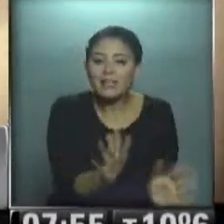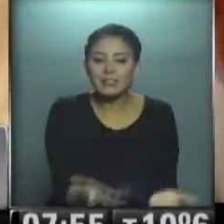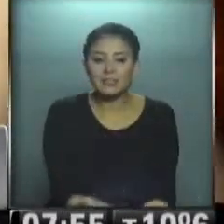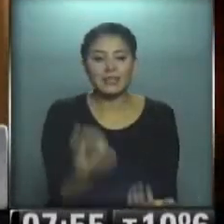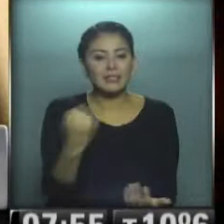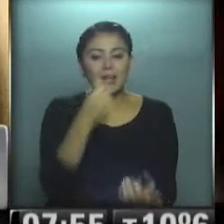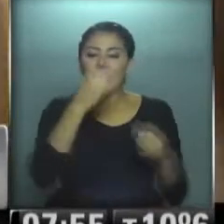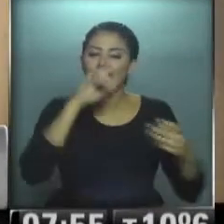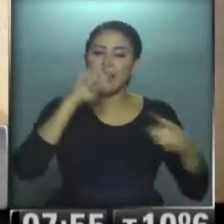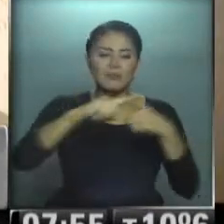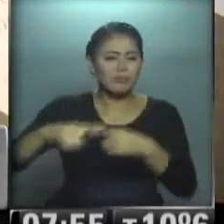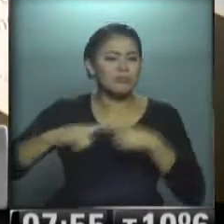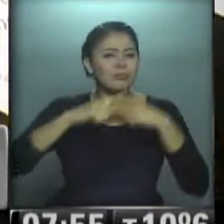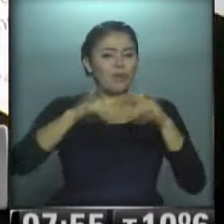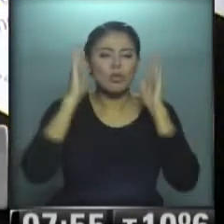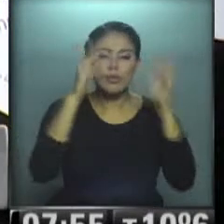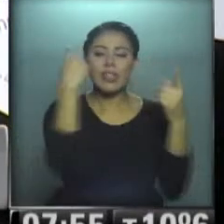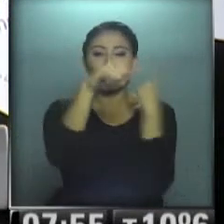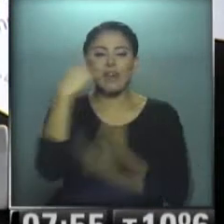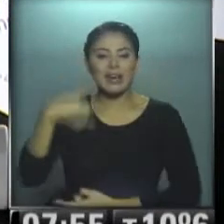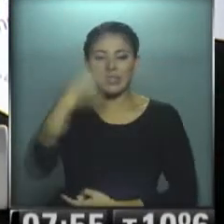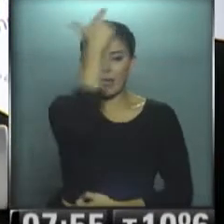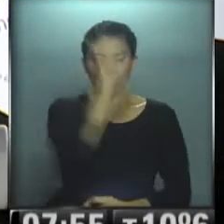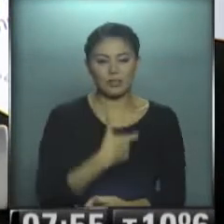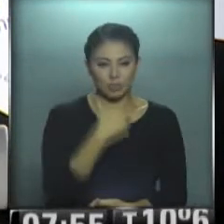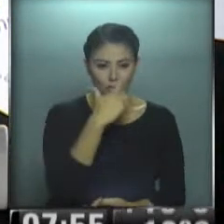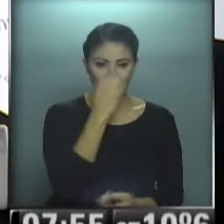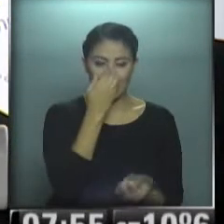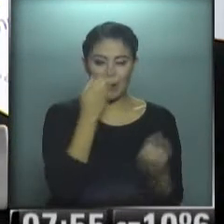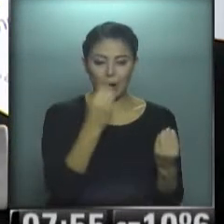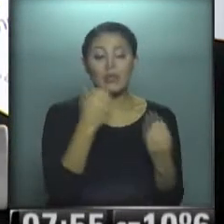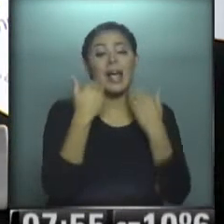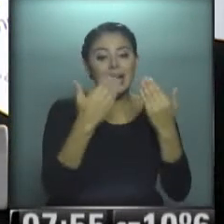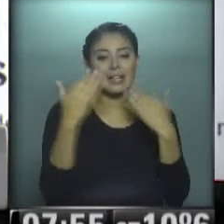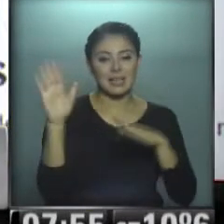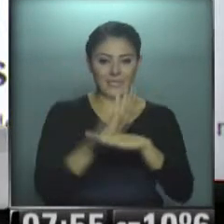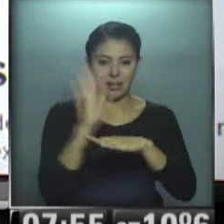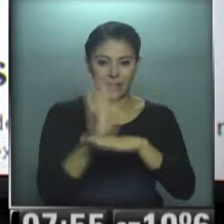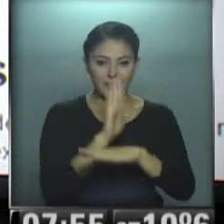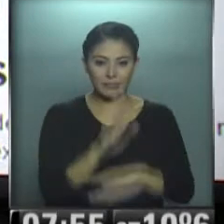manera dar debate, discusión en torno a la diversidad sexual y a través del cine.